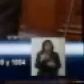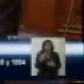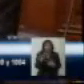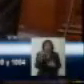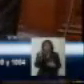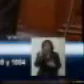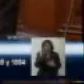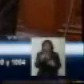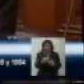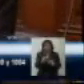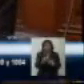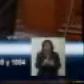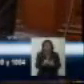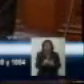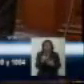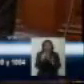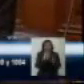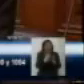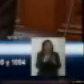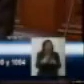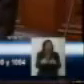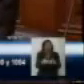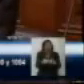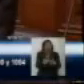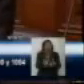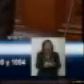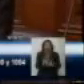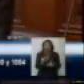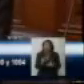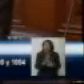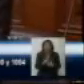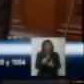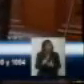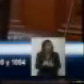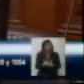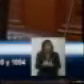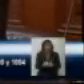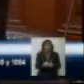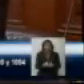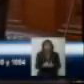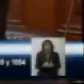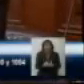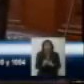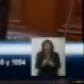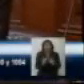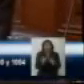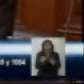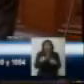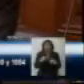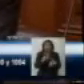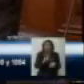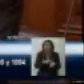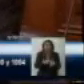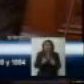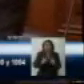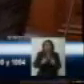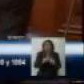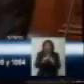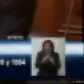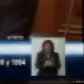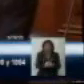la opinión de determinadas comunidades. No todas, cierto es, pero sí se hizo algún tipo de